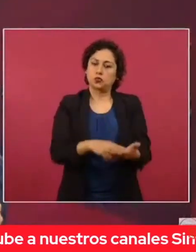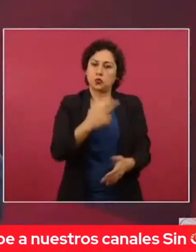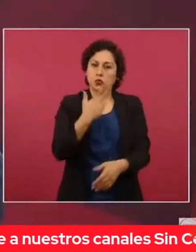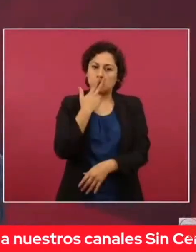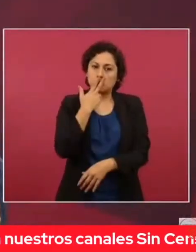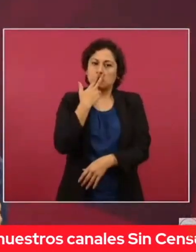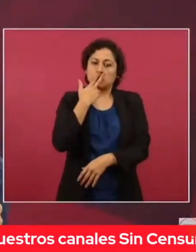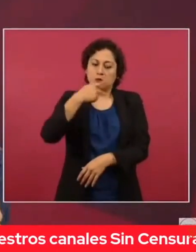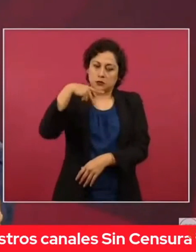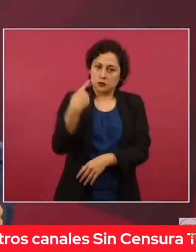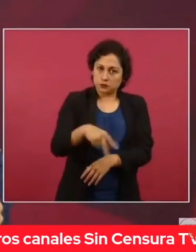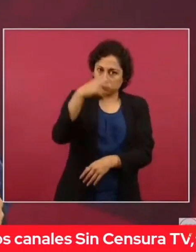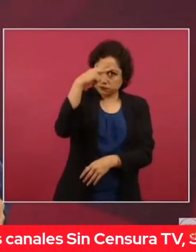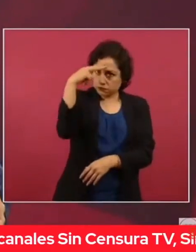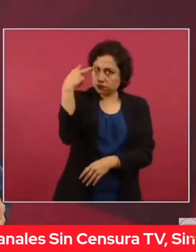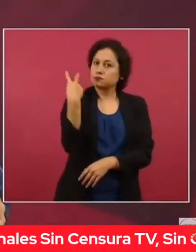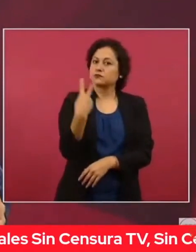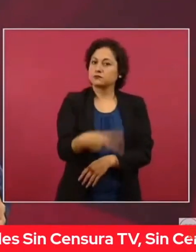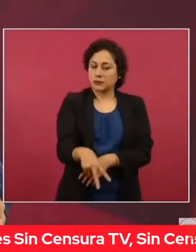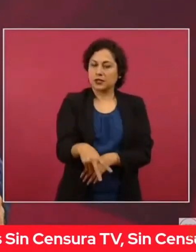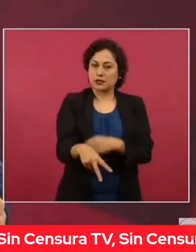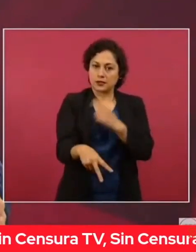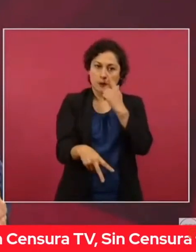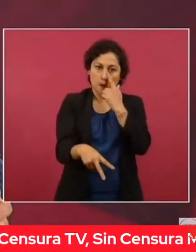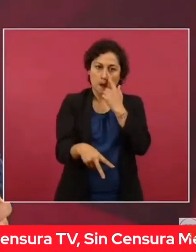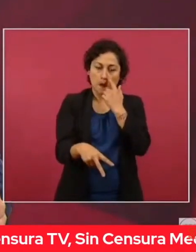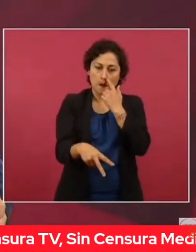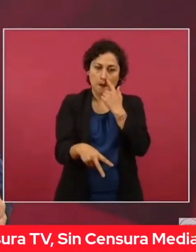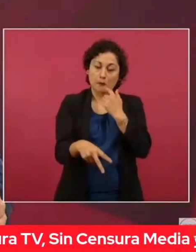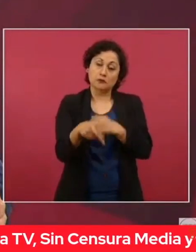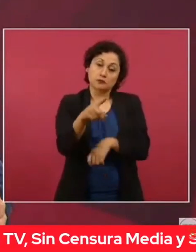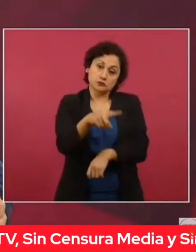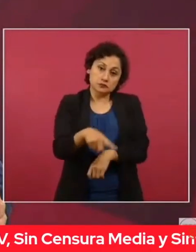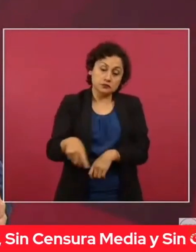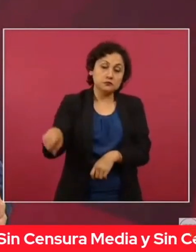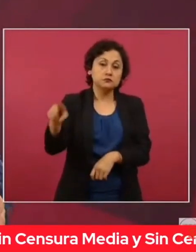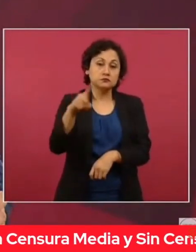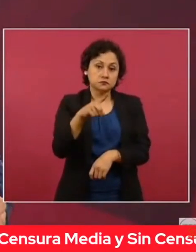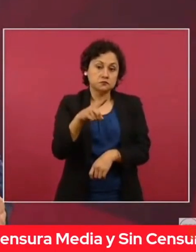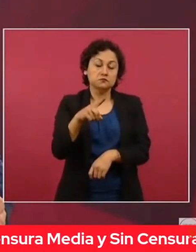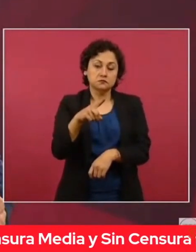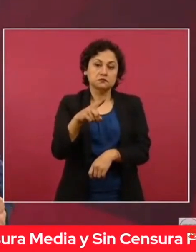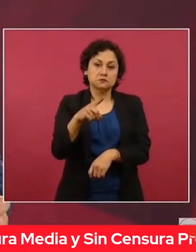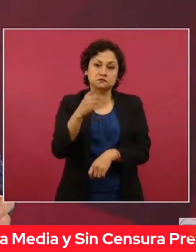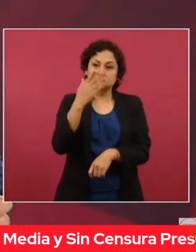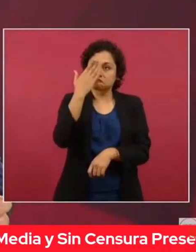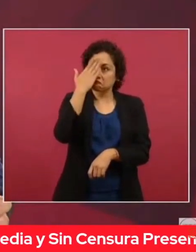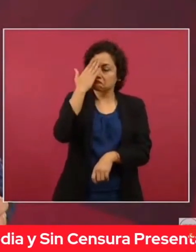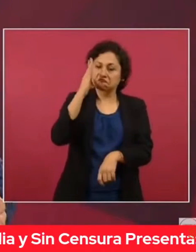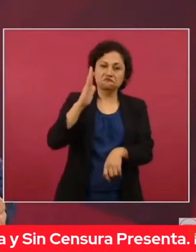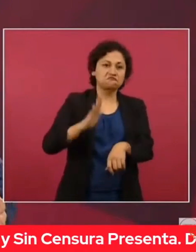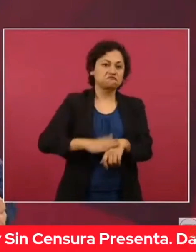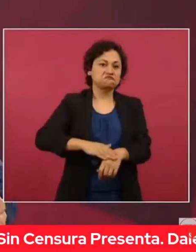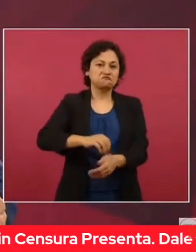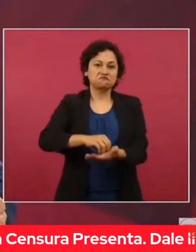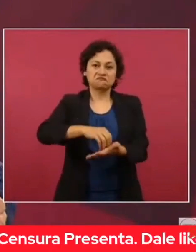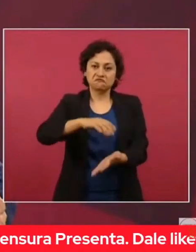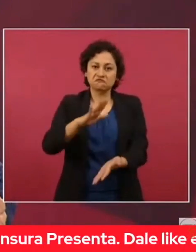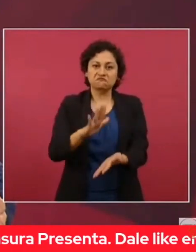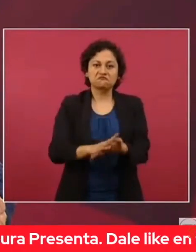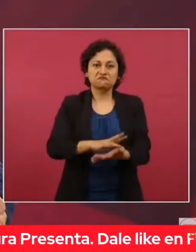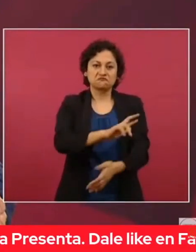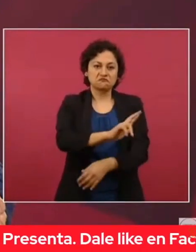siguen vivos en su memoria y en el reconocimiento y